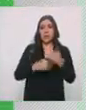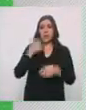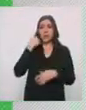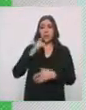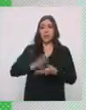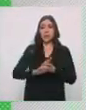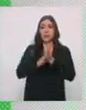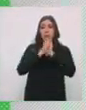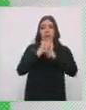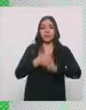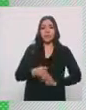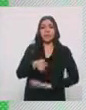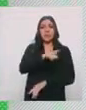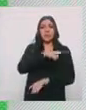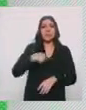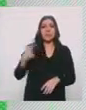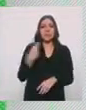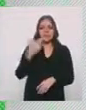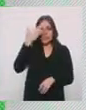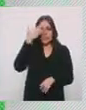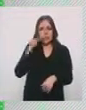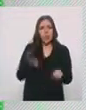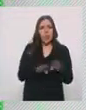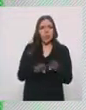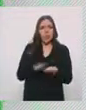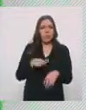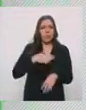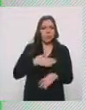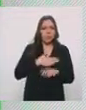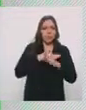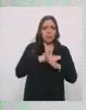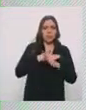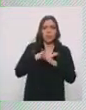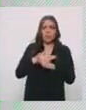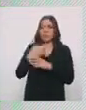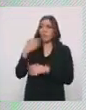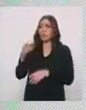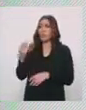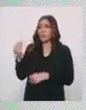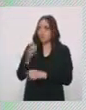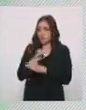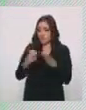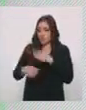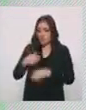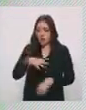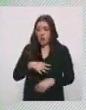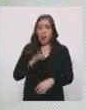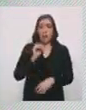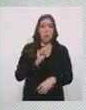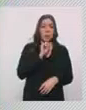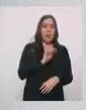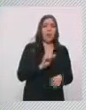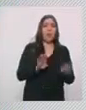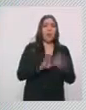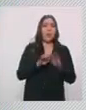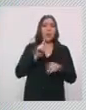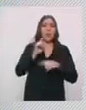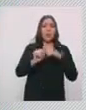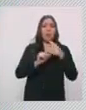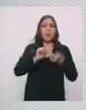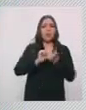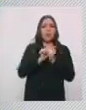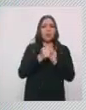que identificar en qué momentos me estoy resistiendo con los pocos o muchos recursos que tengo y cómo me empiezo a entrenar o a